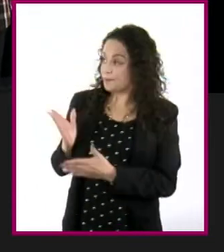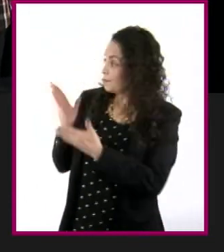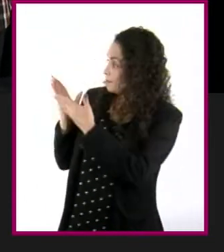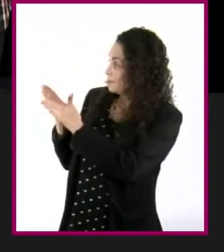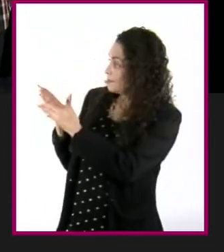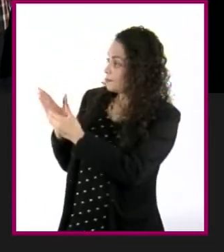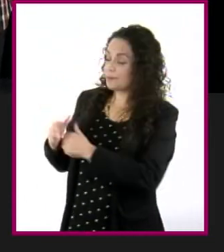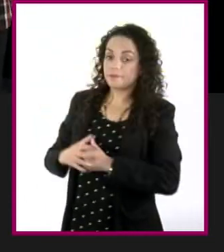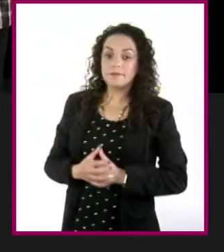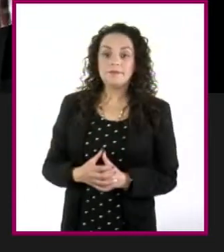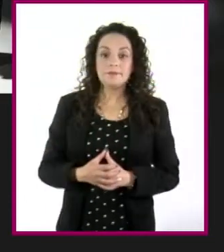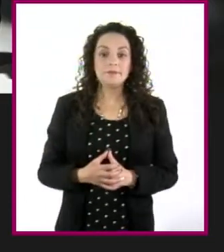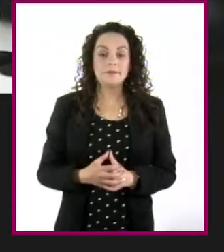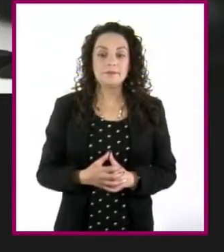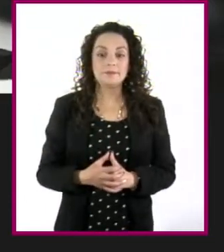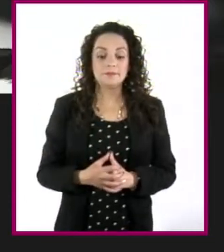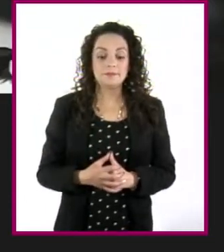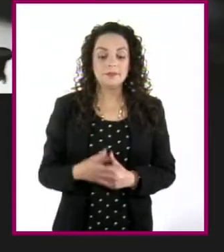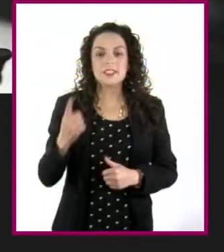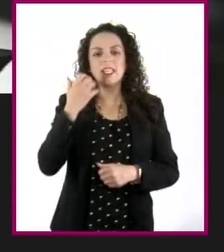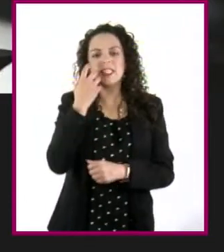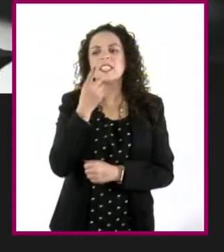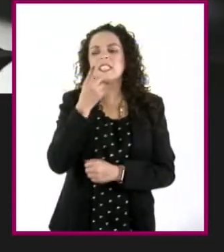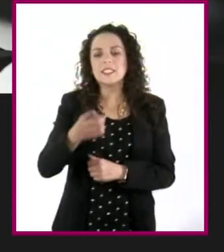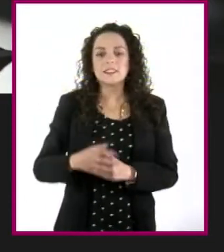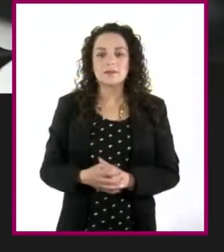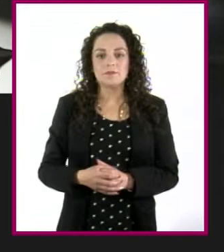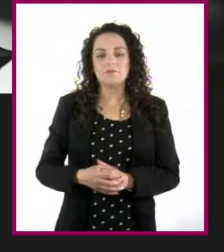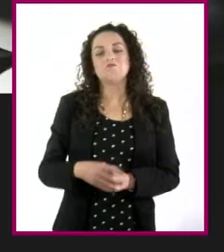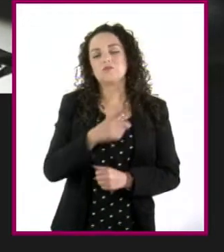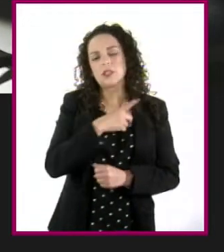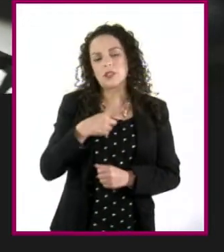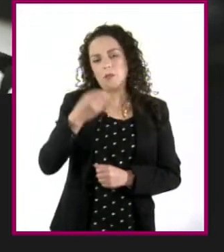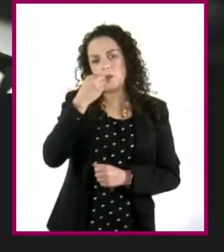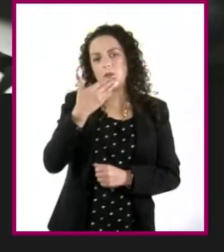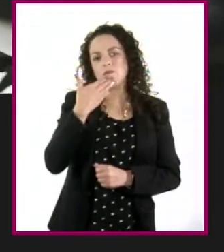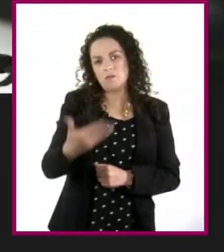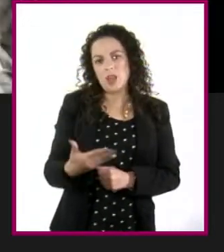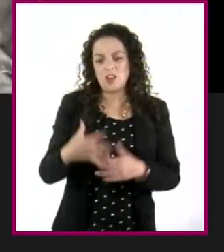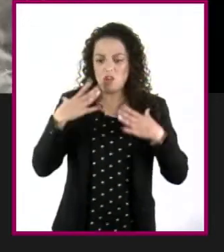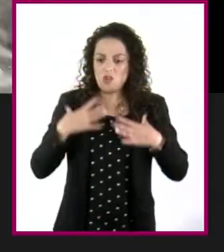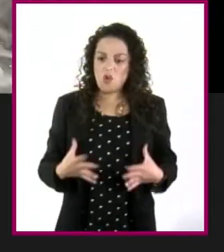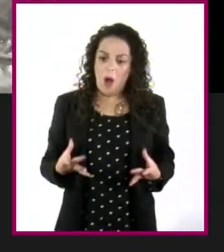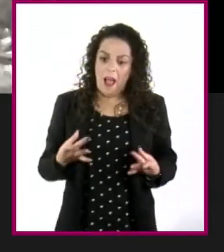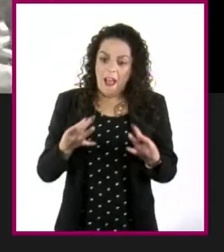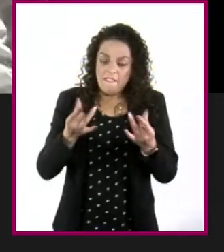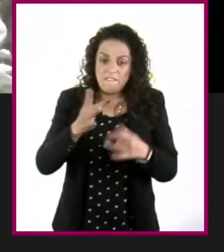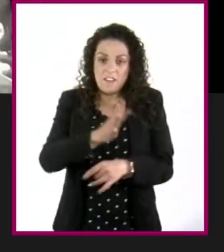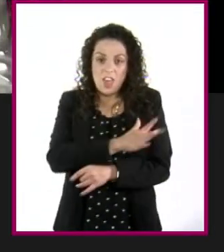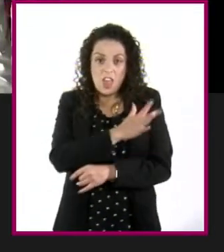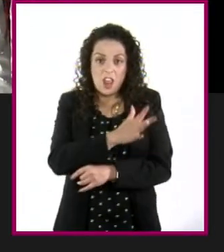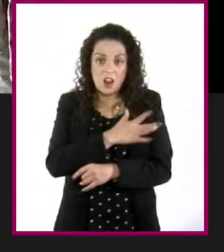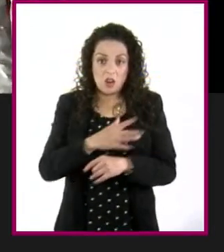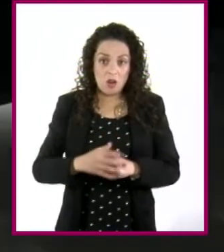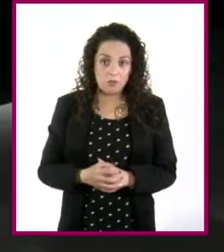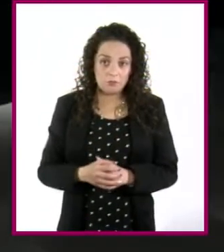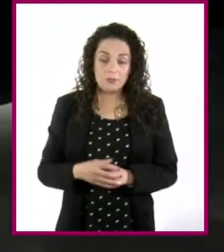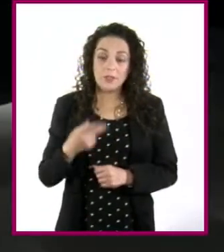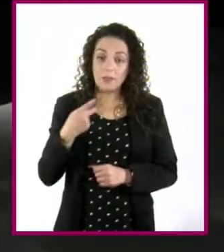necesidades intermedias, comer bien, usar ropa fina, etc., con